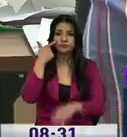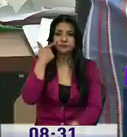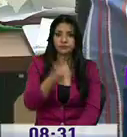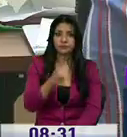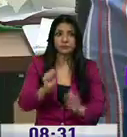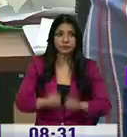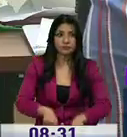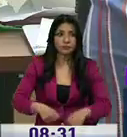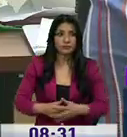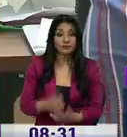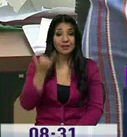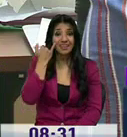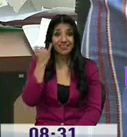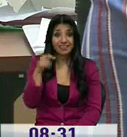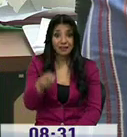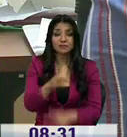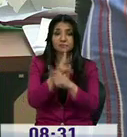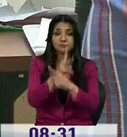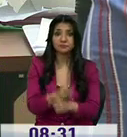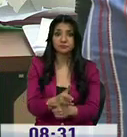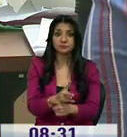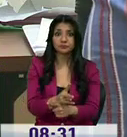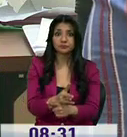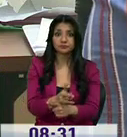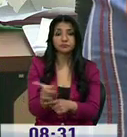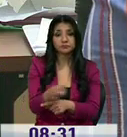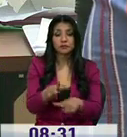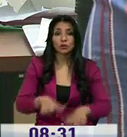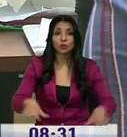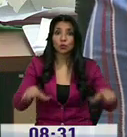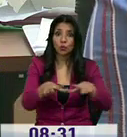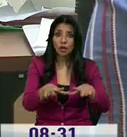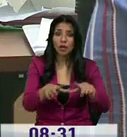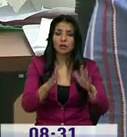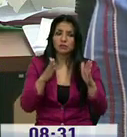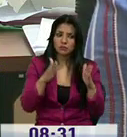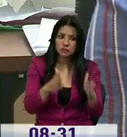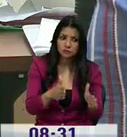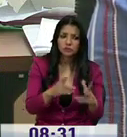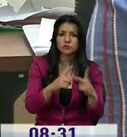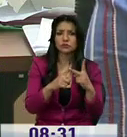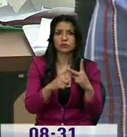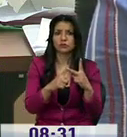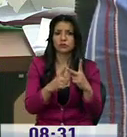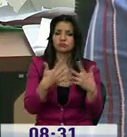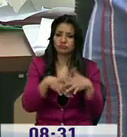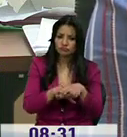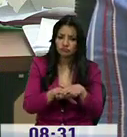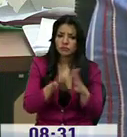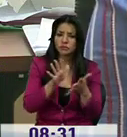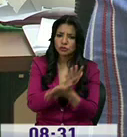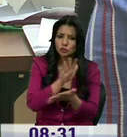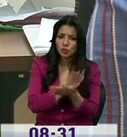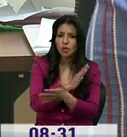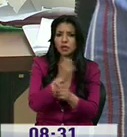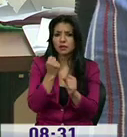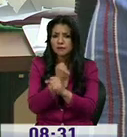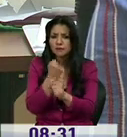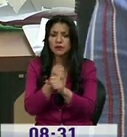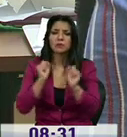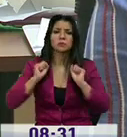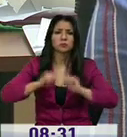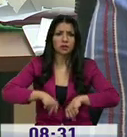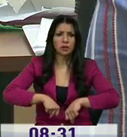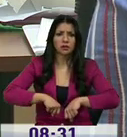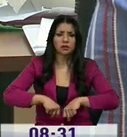Fiscalía. La idea es poderles darles la protección, que vayan a un lugar donde sean rehabilitadas, donde puedan hacer su reinserción laboral, su